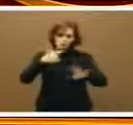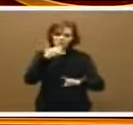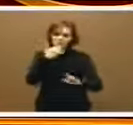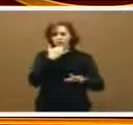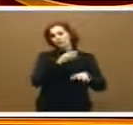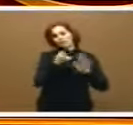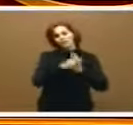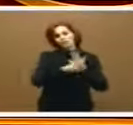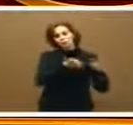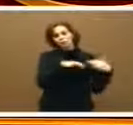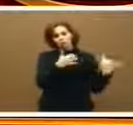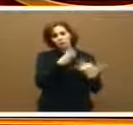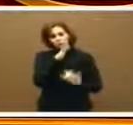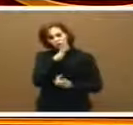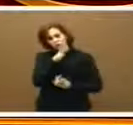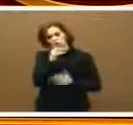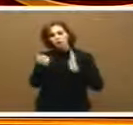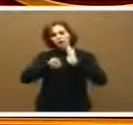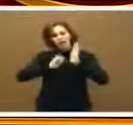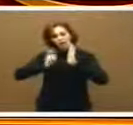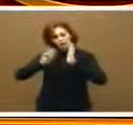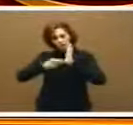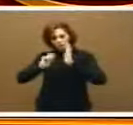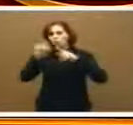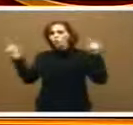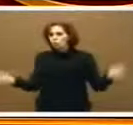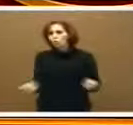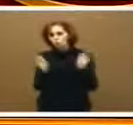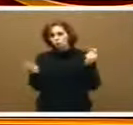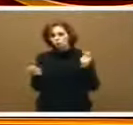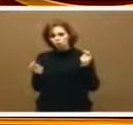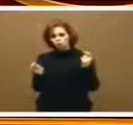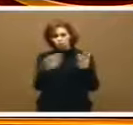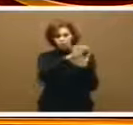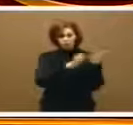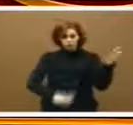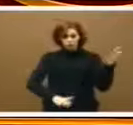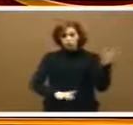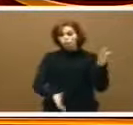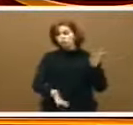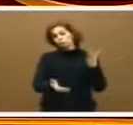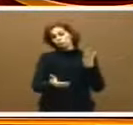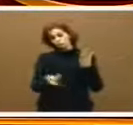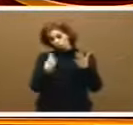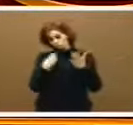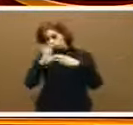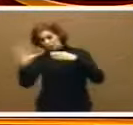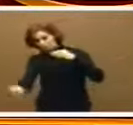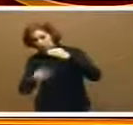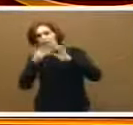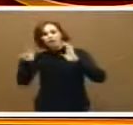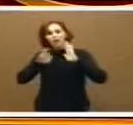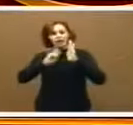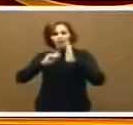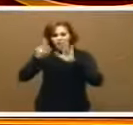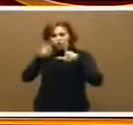por lo que se estableció el correspondiente calendario que fue publicado tras el texto del proyecto de ley. El debate de totalidad tuvo